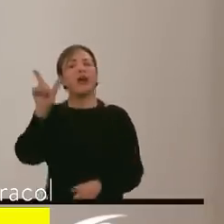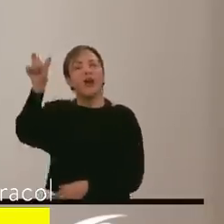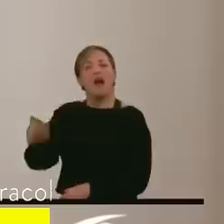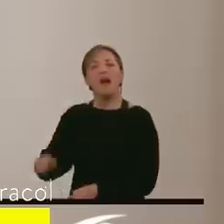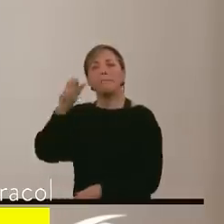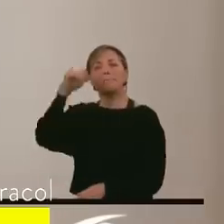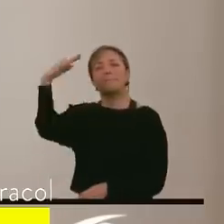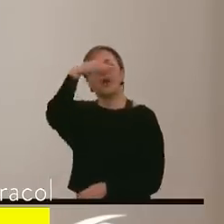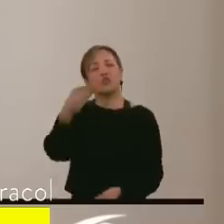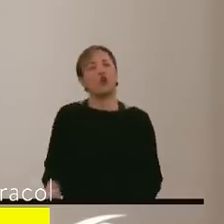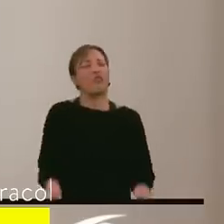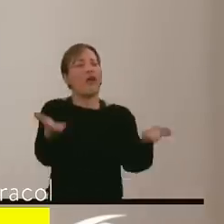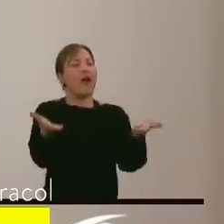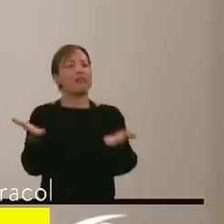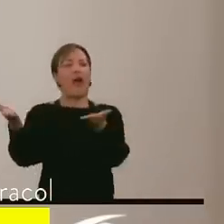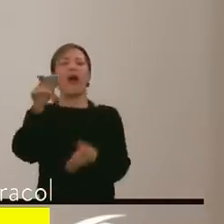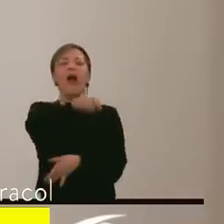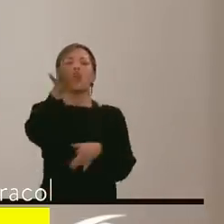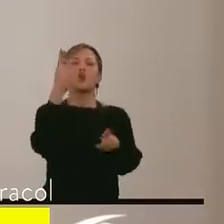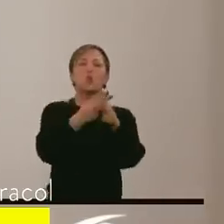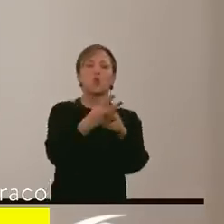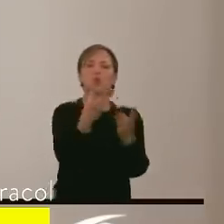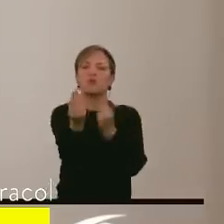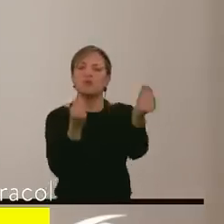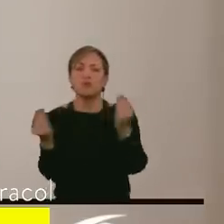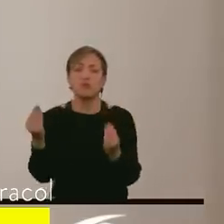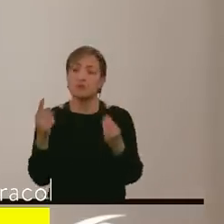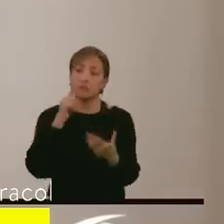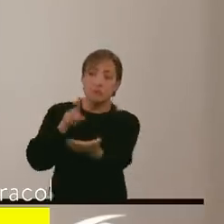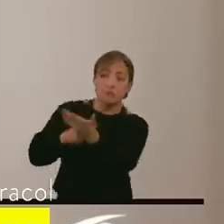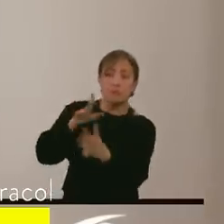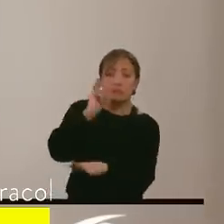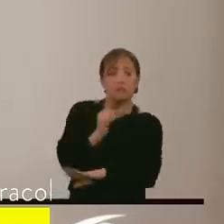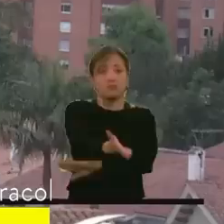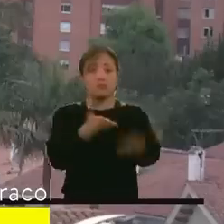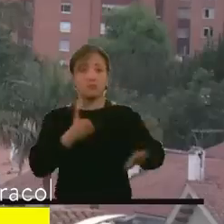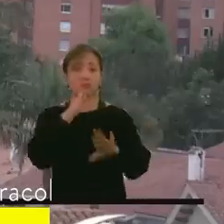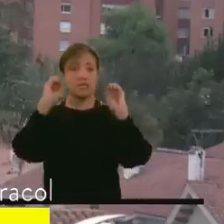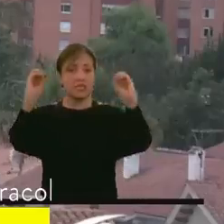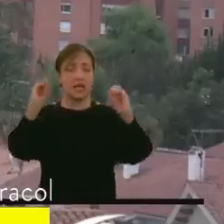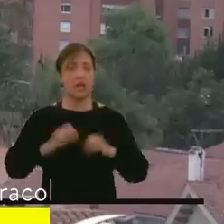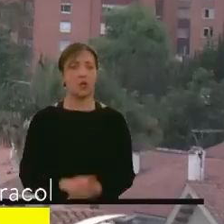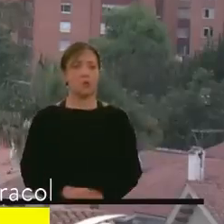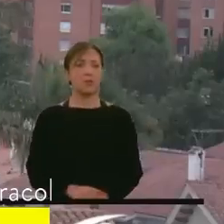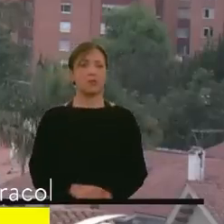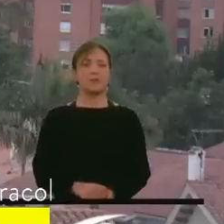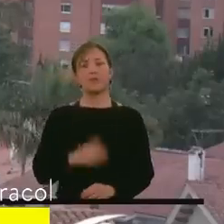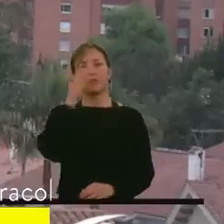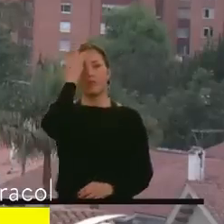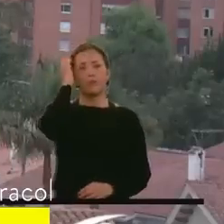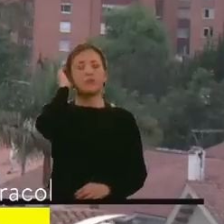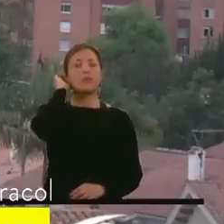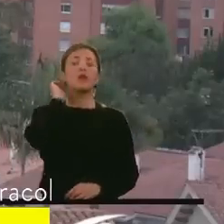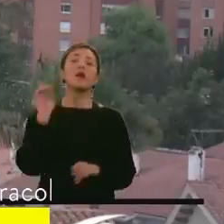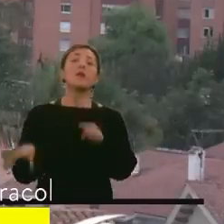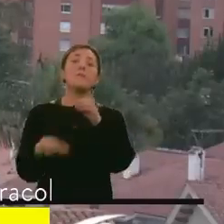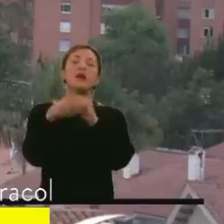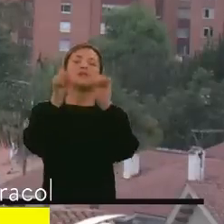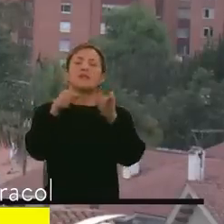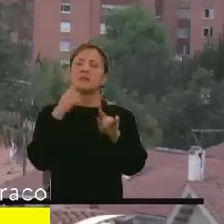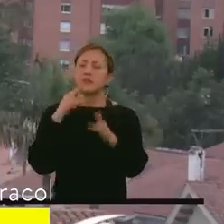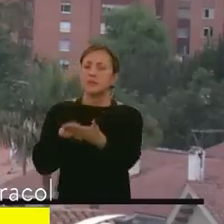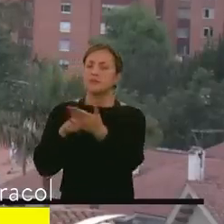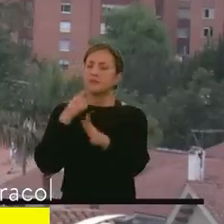a los grupos al margen de la ley y no hemos visto ninguna exigencia. Bien, pues también lo que señalan es que